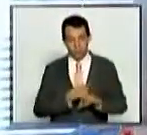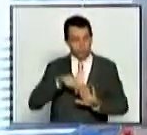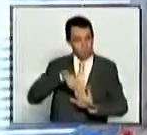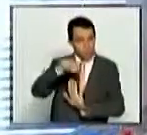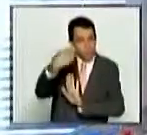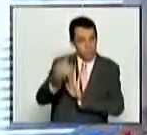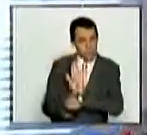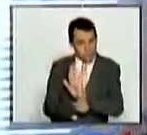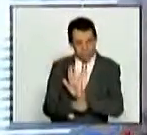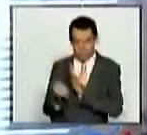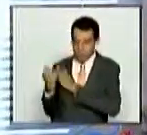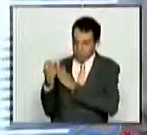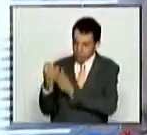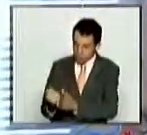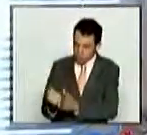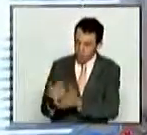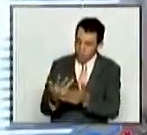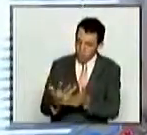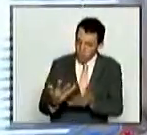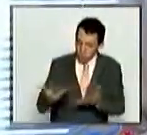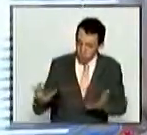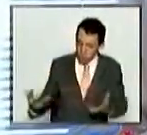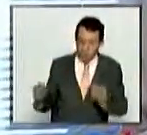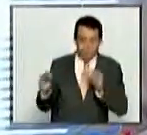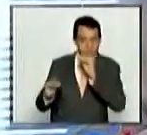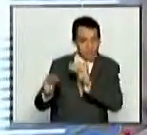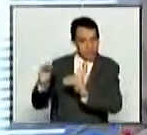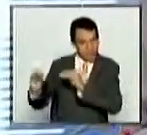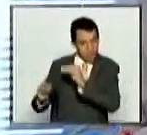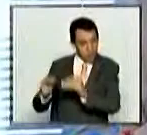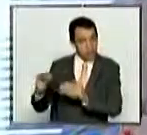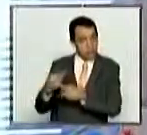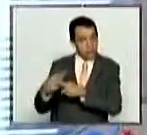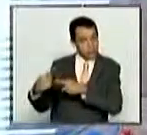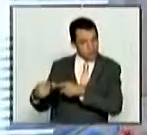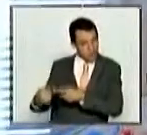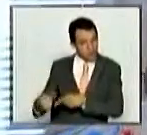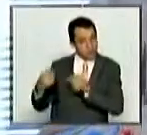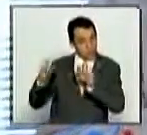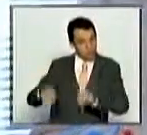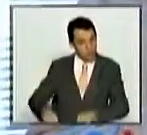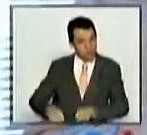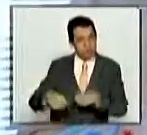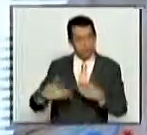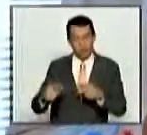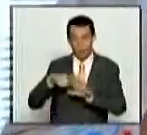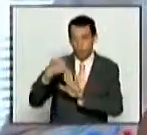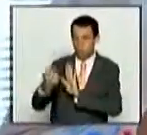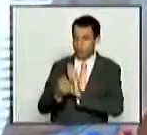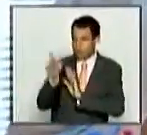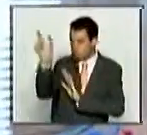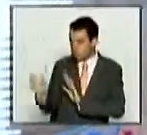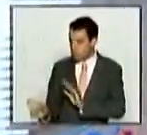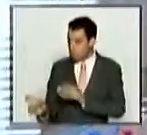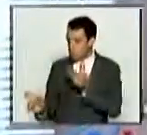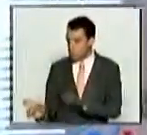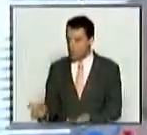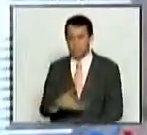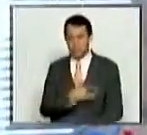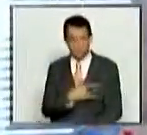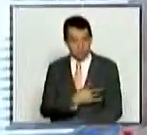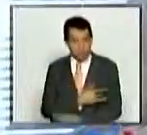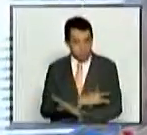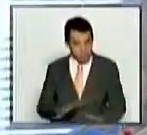buscar otras soluciones, otras alternativas. Entonces ya no miramos a ese paciente desde el punto de vista